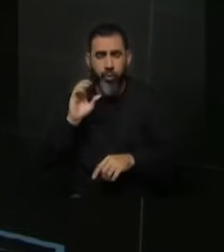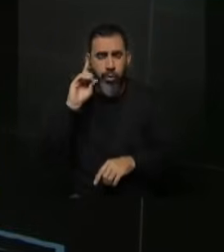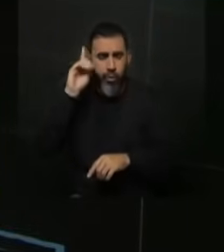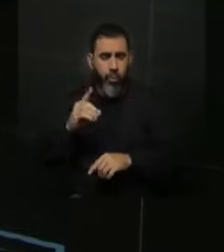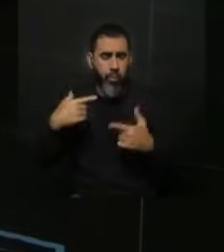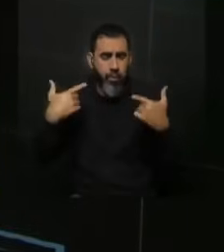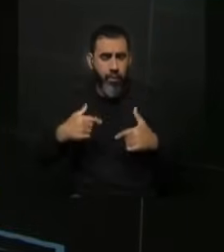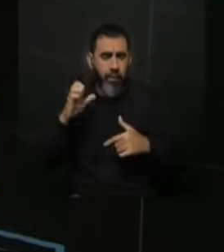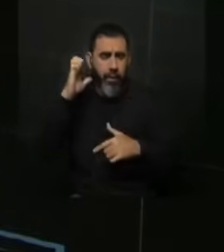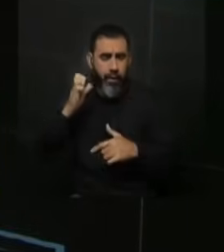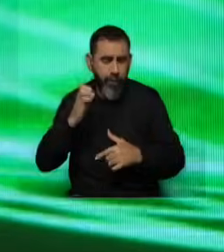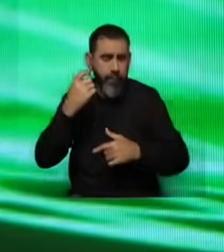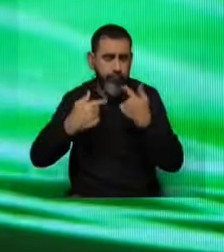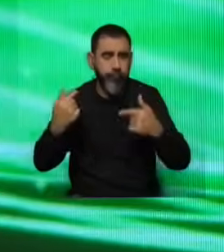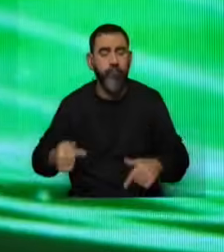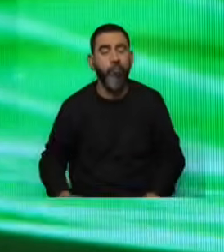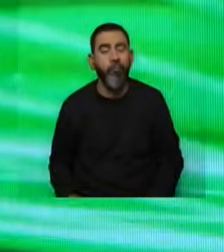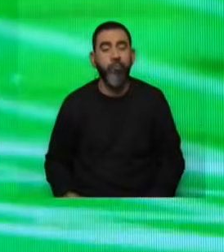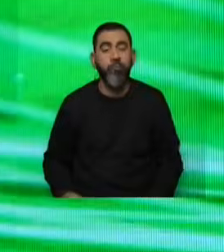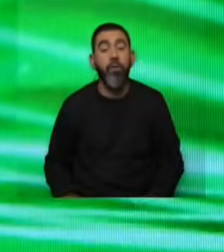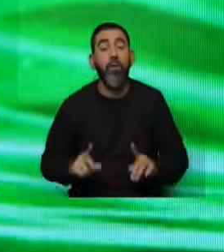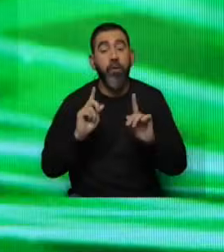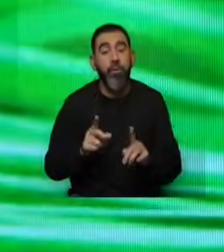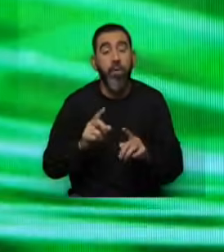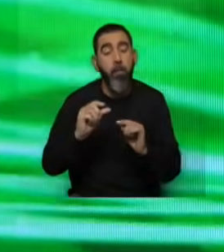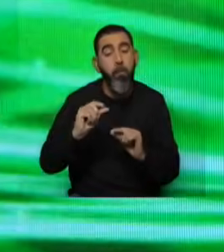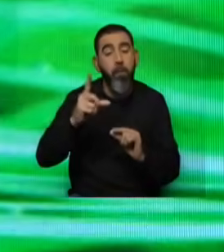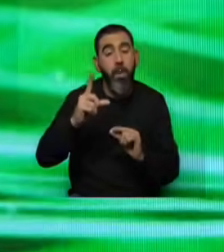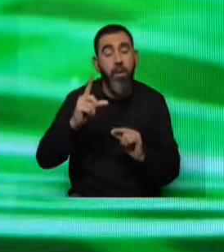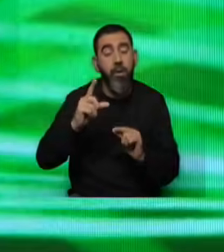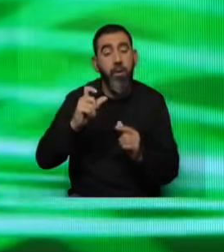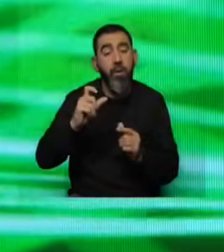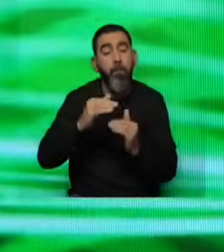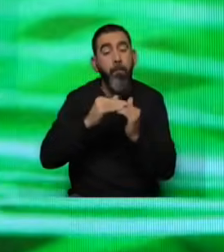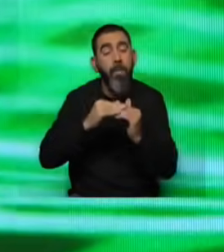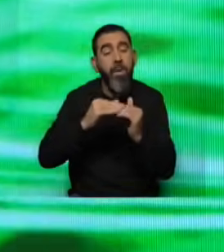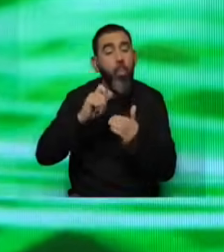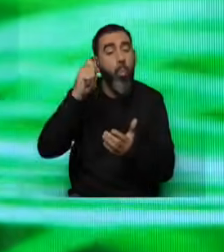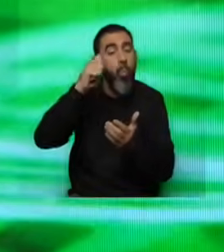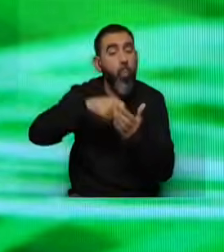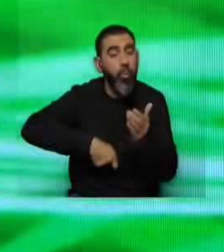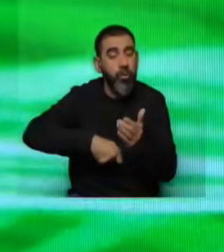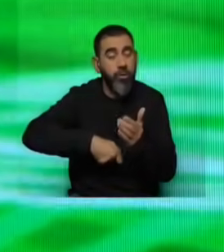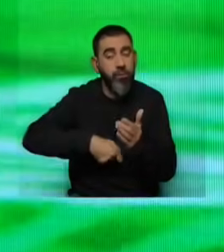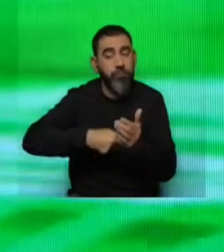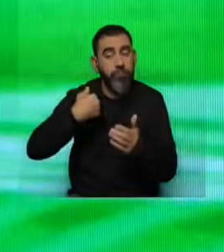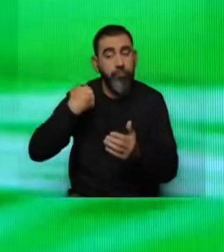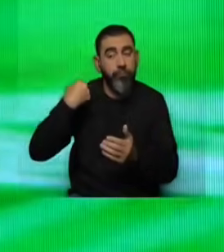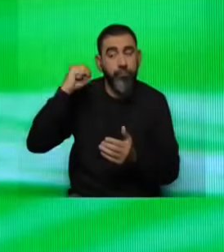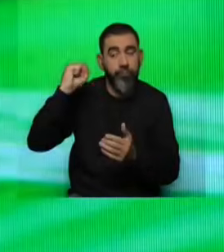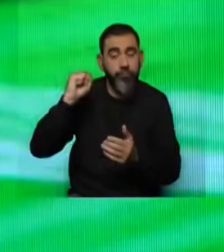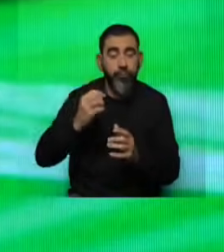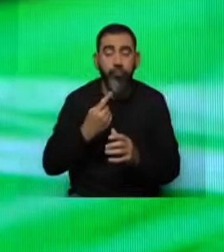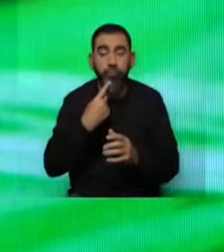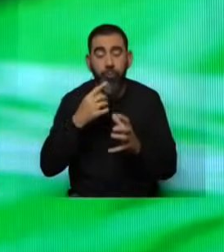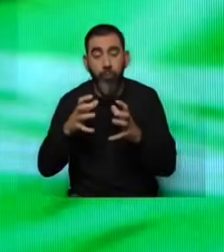intendentes ciles y concejales también se aumentan las las se le coloca mínimos a las multas Cuando alguien incumple sea partido